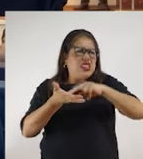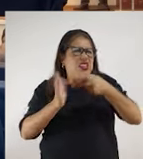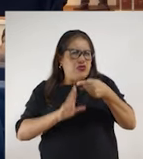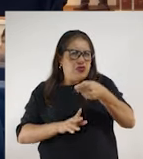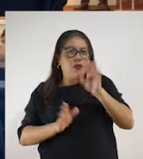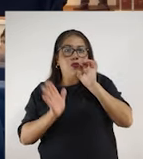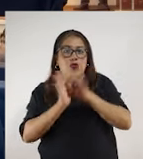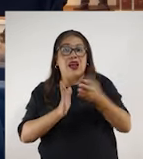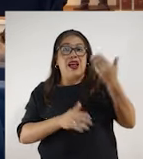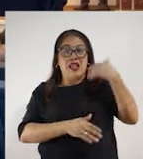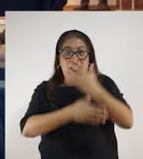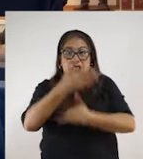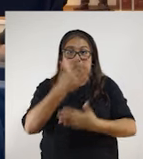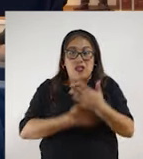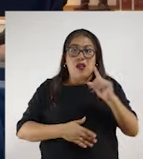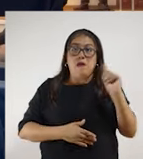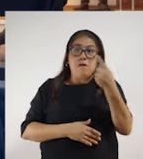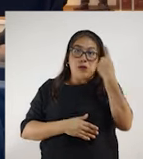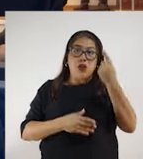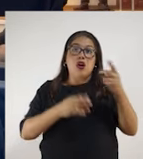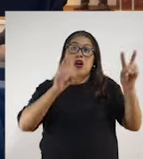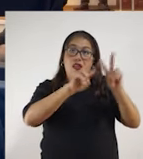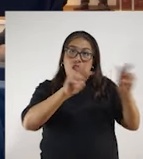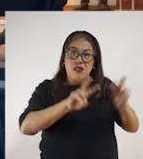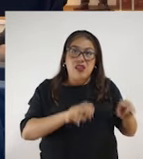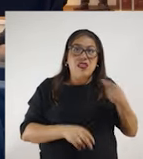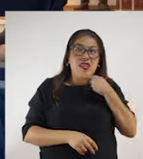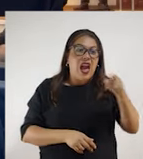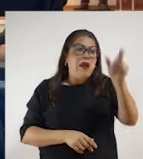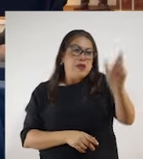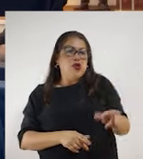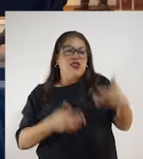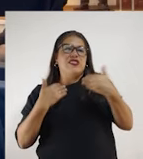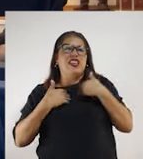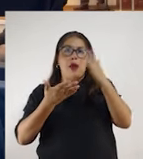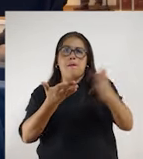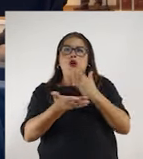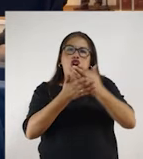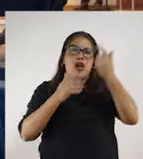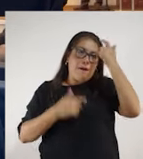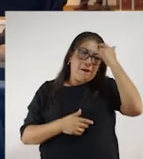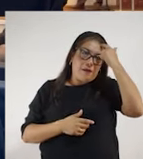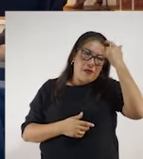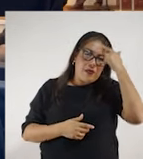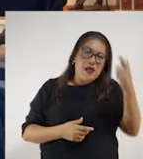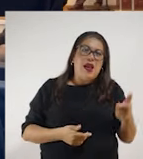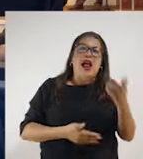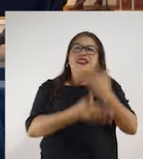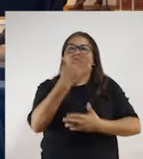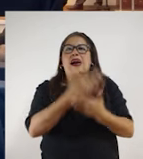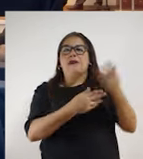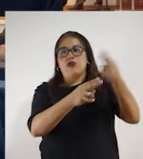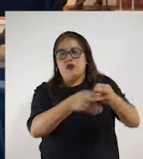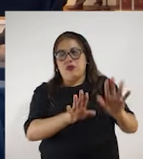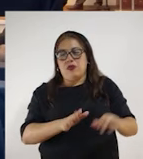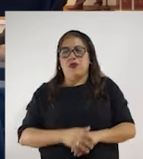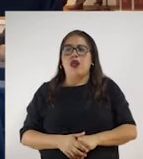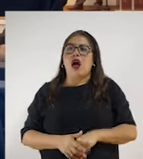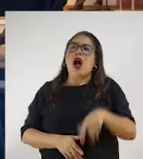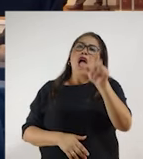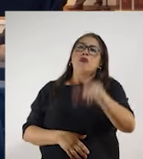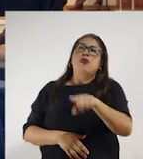la discapacidad se entendía a partir del diagnóstico. Es una persona con esquizofrenia, persona con discapacidad. Es